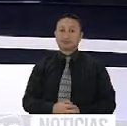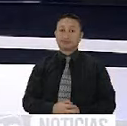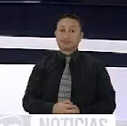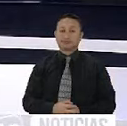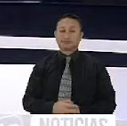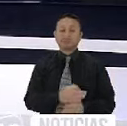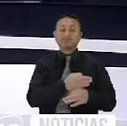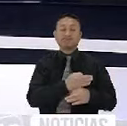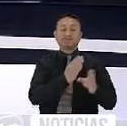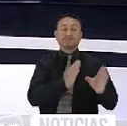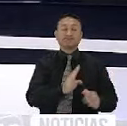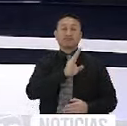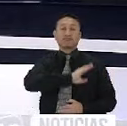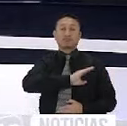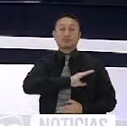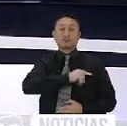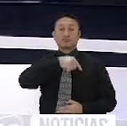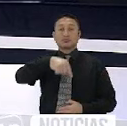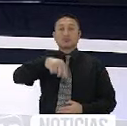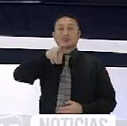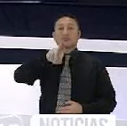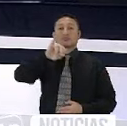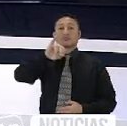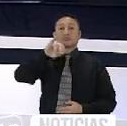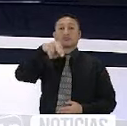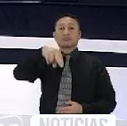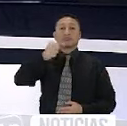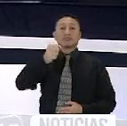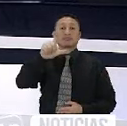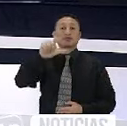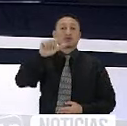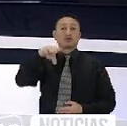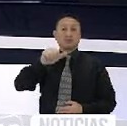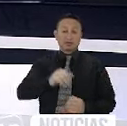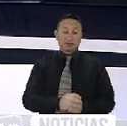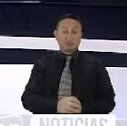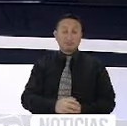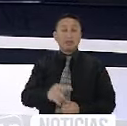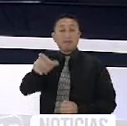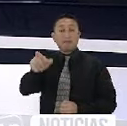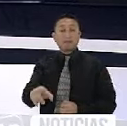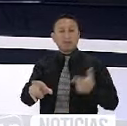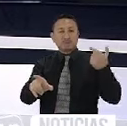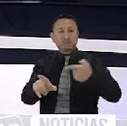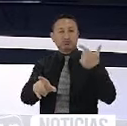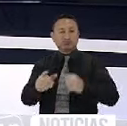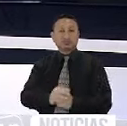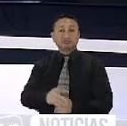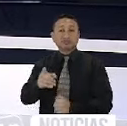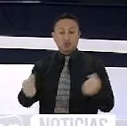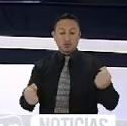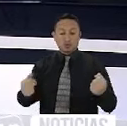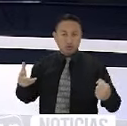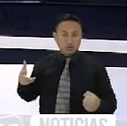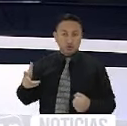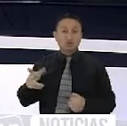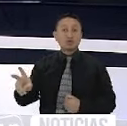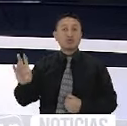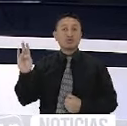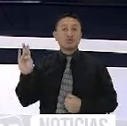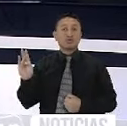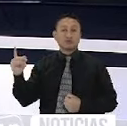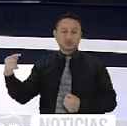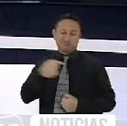Funcionaria del municipio de Quinsaloma, en la provincia de Los Ríos, fue asesinada a tiros mientras se movilizaba en un vehículo. Su esposo resultó